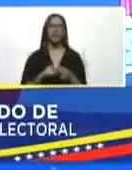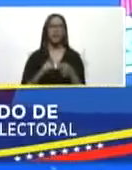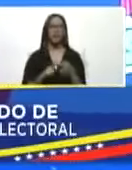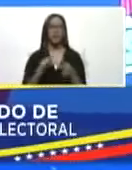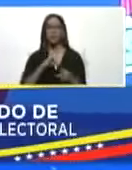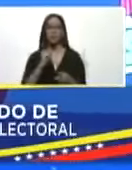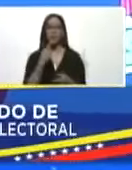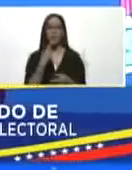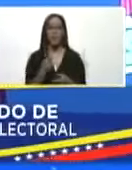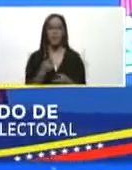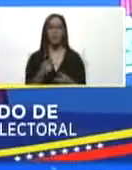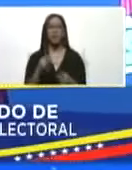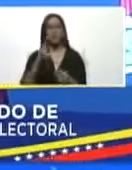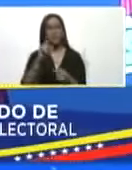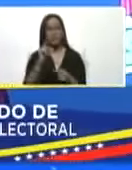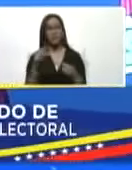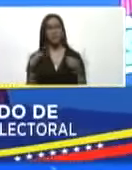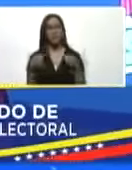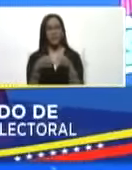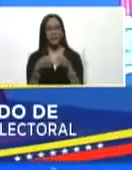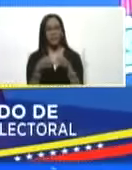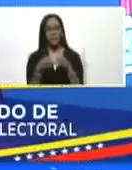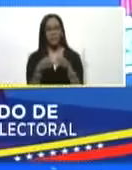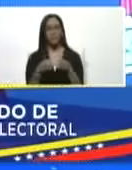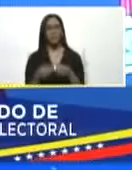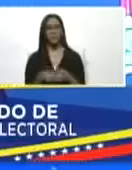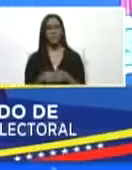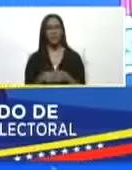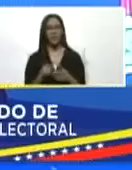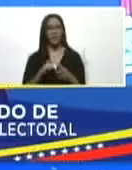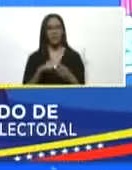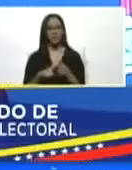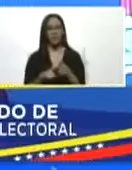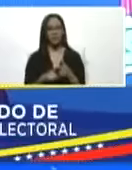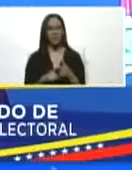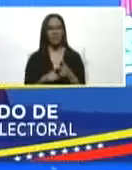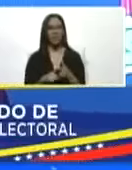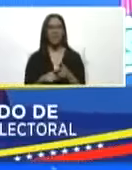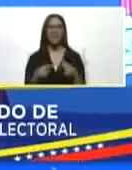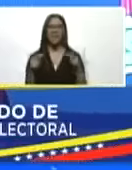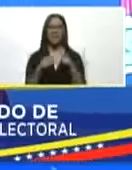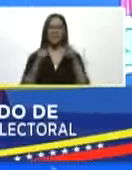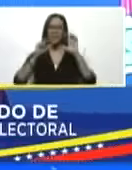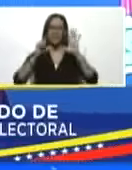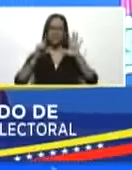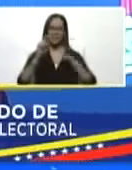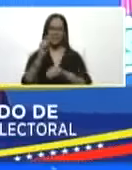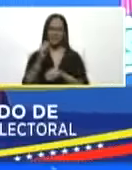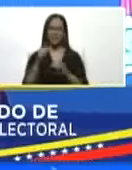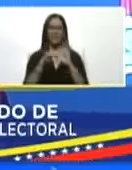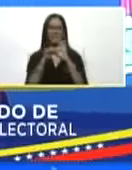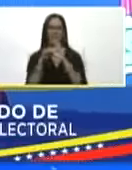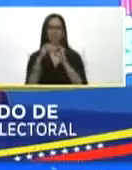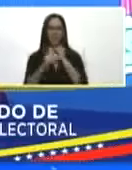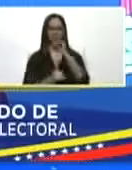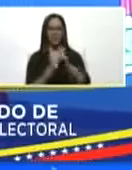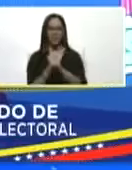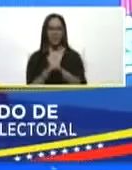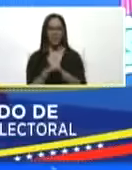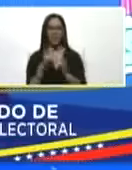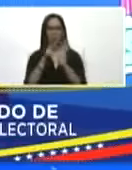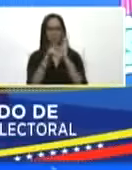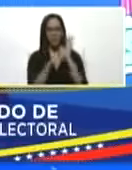he dicho. El segundo equipo, entonces el equipo de las 7T, las relaciones internacionales y lo